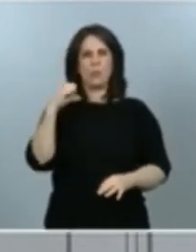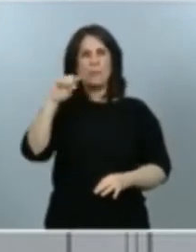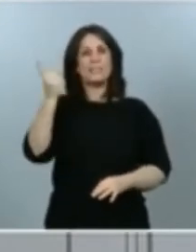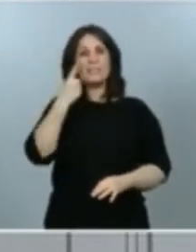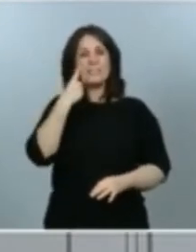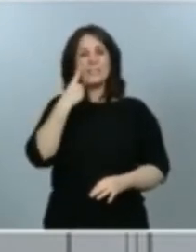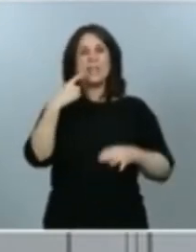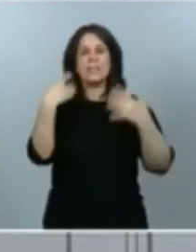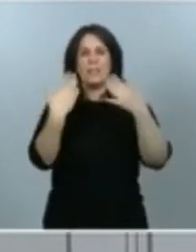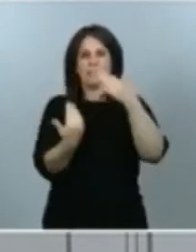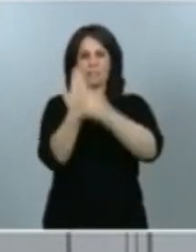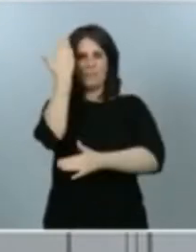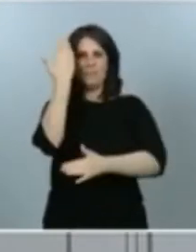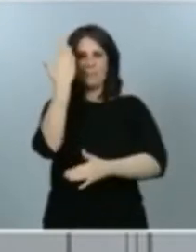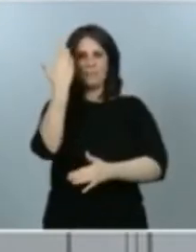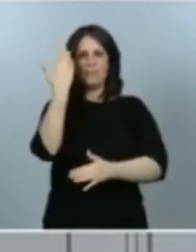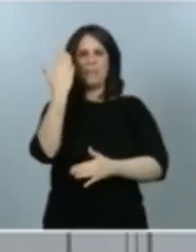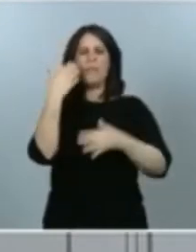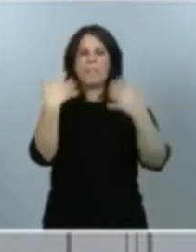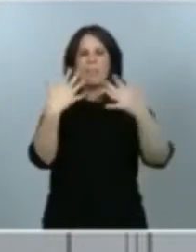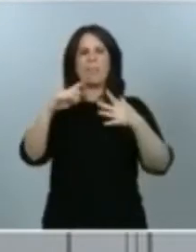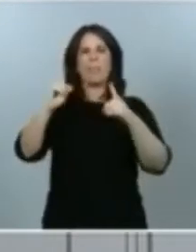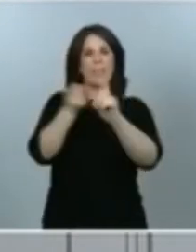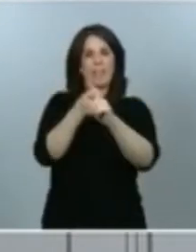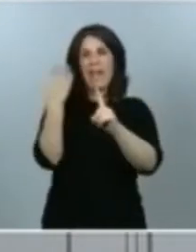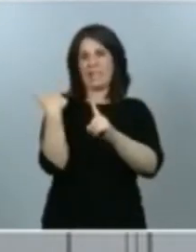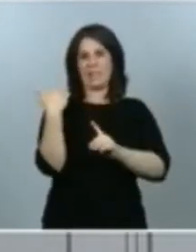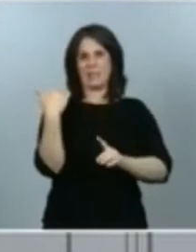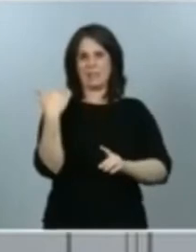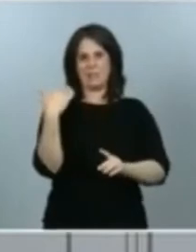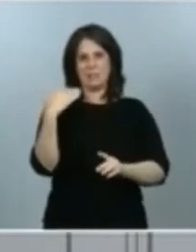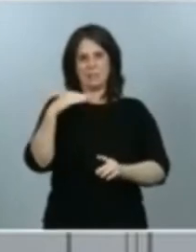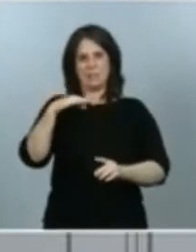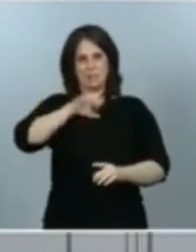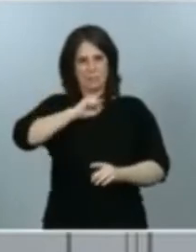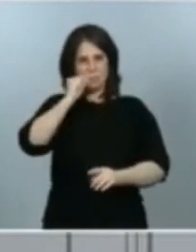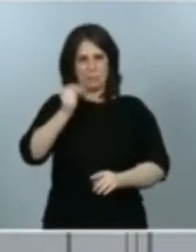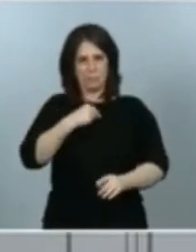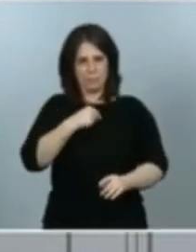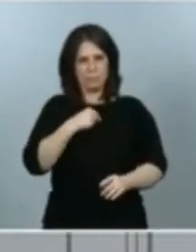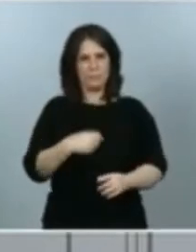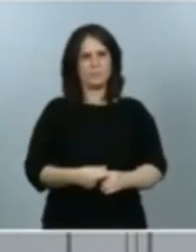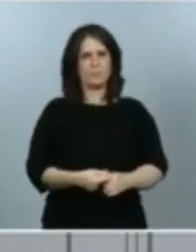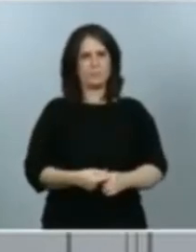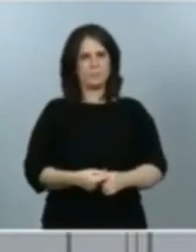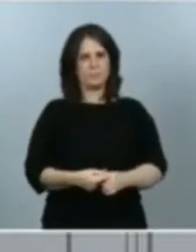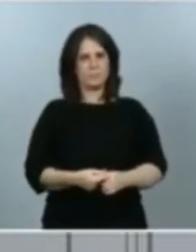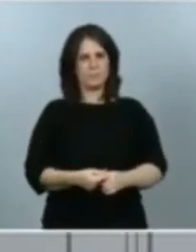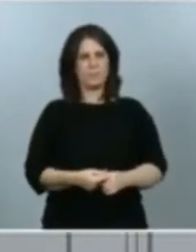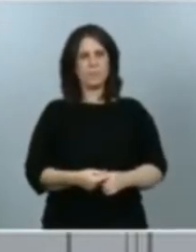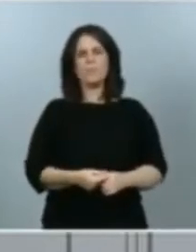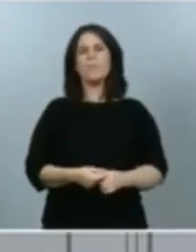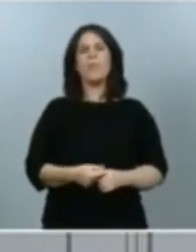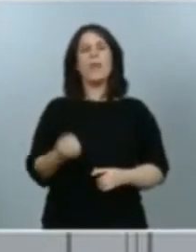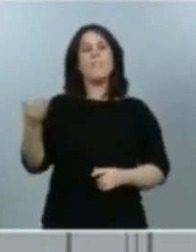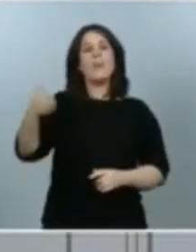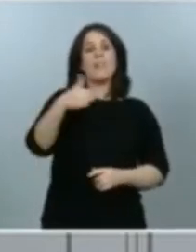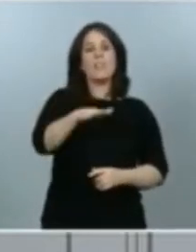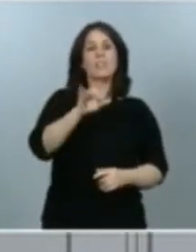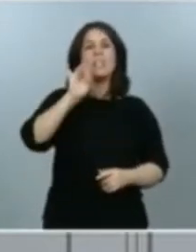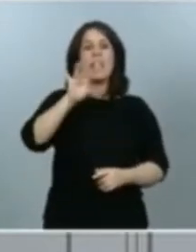casos con fecha de diagnóstico de ayer. Y si pasamos a los fallecidos, tenemos 15 comunidades